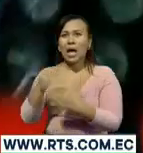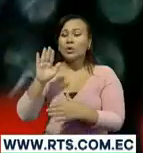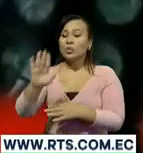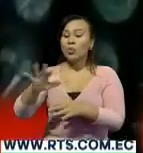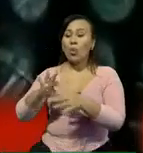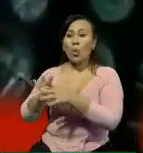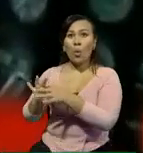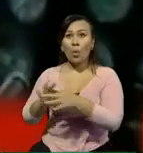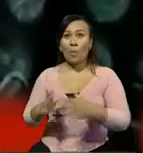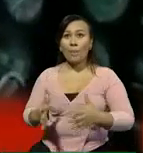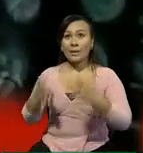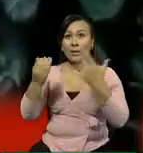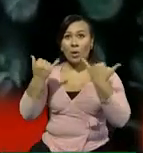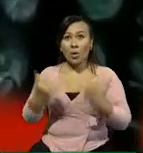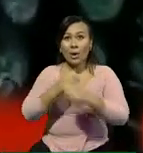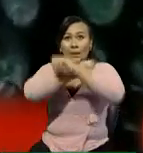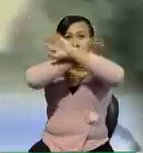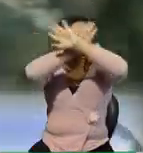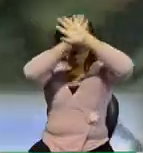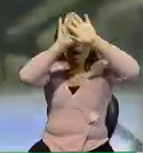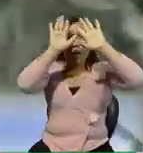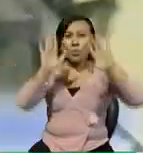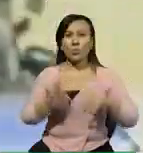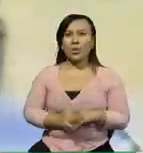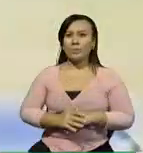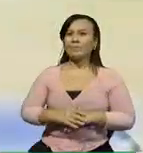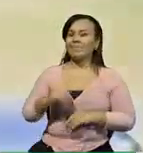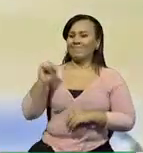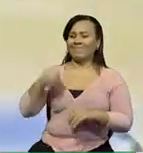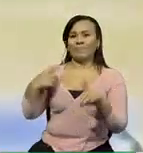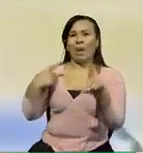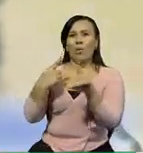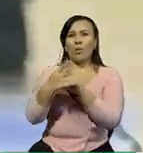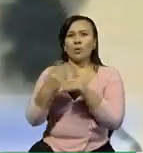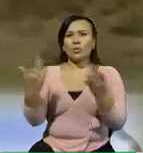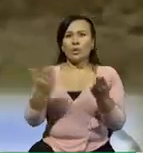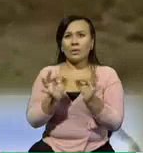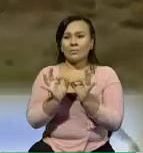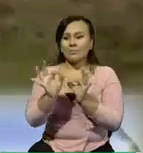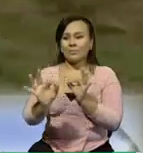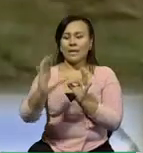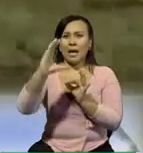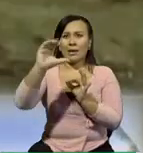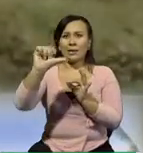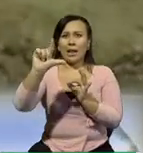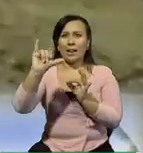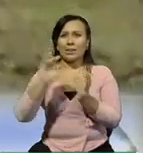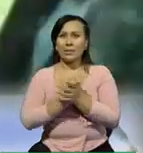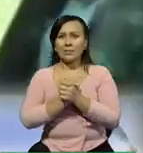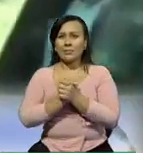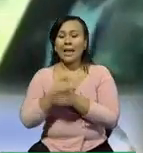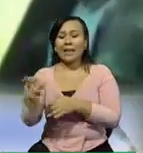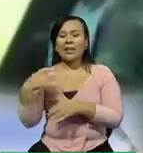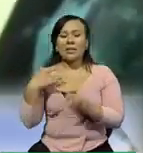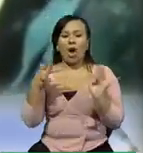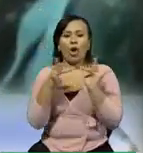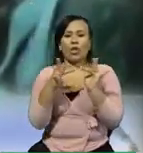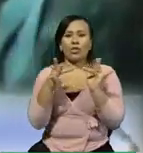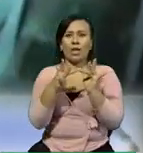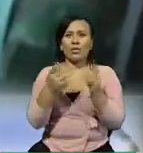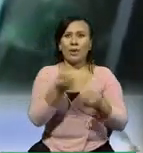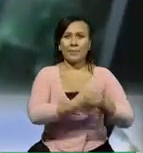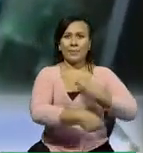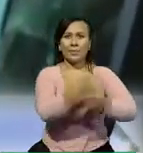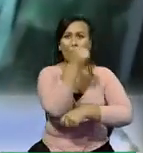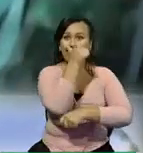la madrugada de este jueves 21 de junio, en el Valle del Cauca, en la ciudad de Cali. El sujeto manejaría contactos para ejecutar el